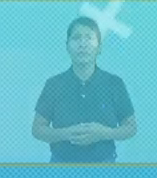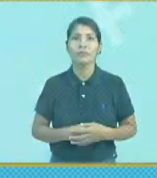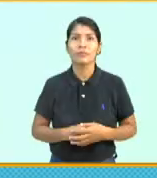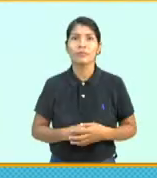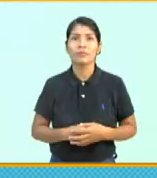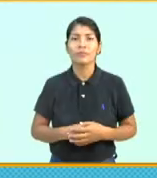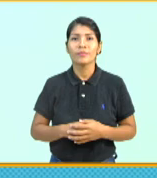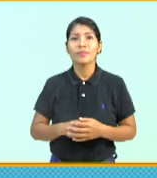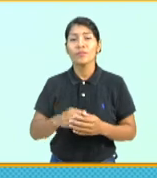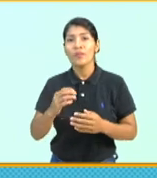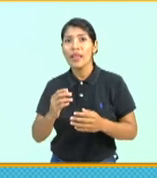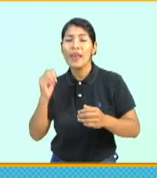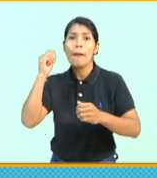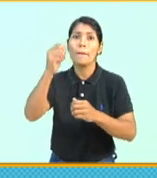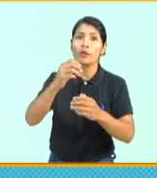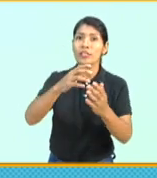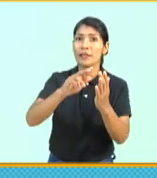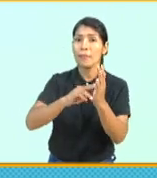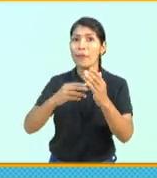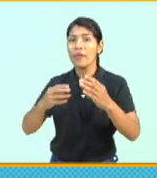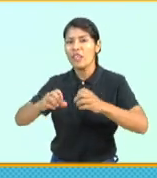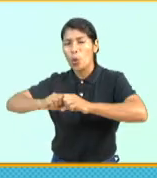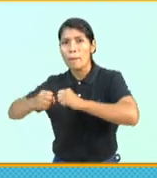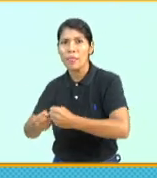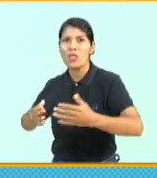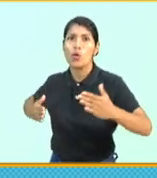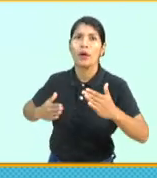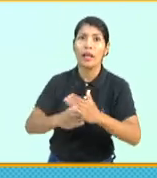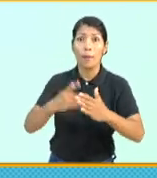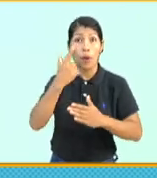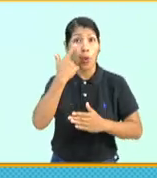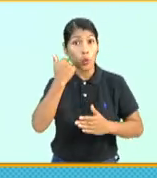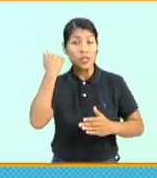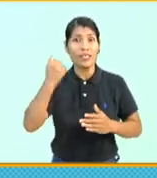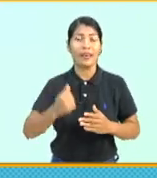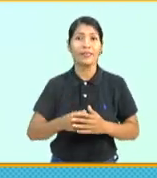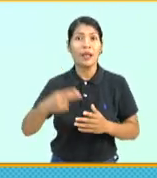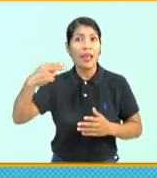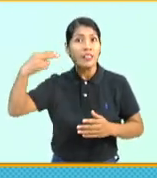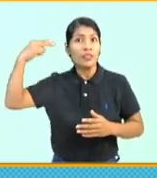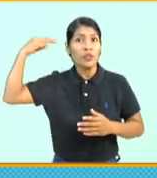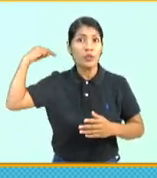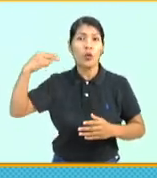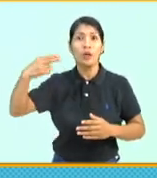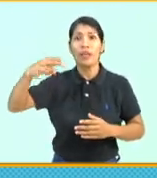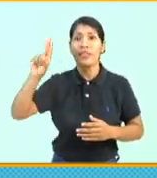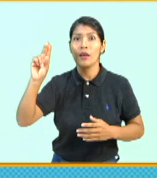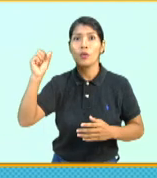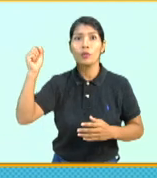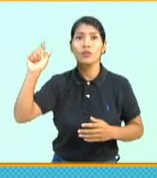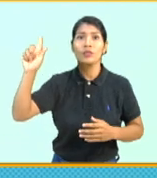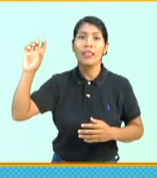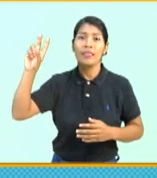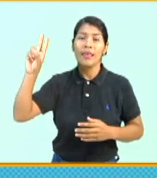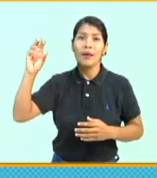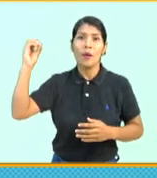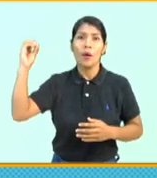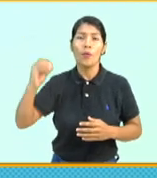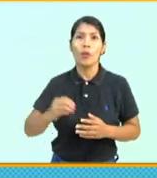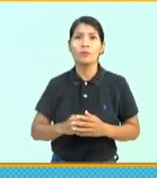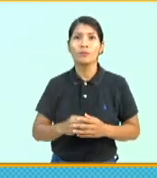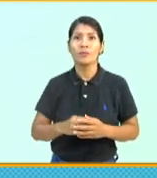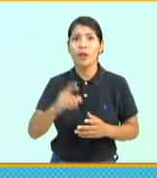En la próxima edición de Rompiendo Barreras conoceremos la historia de superación de Gustavo Marcelo, un joven